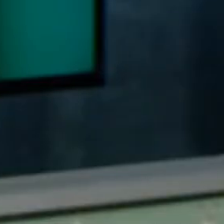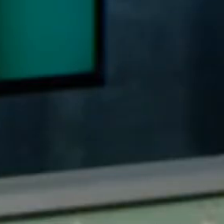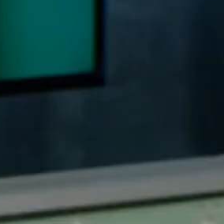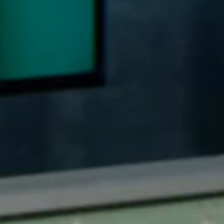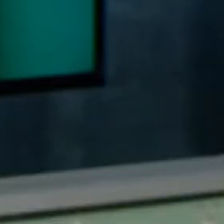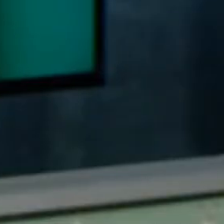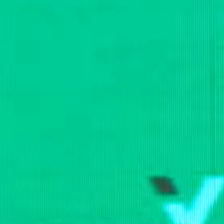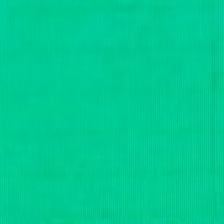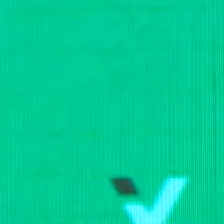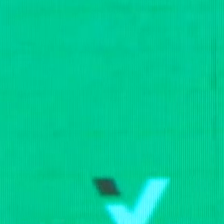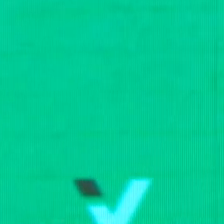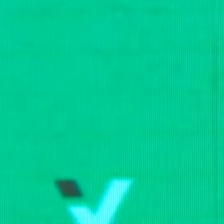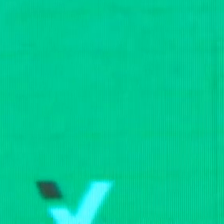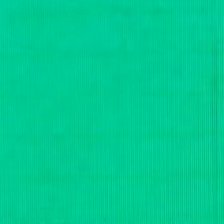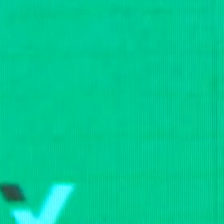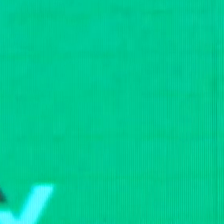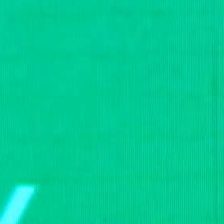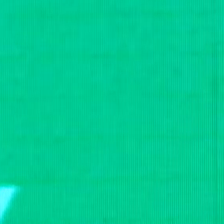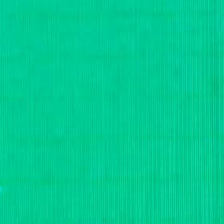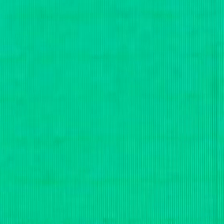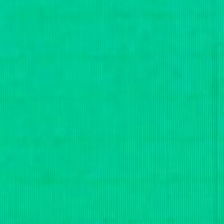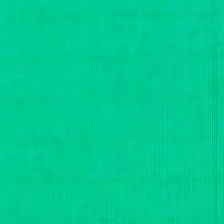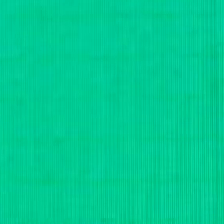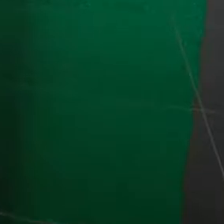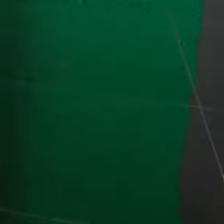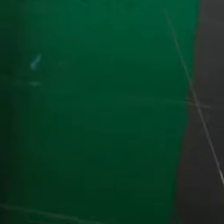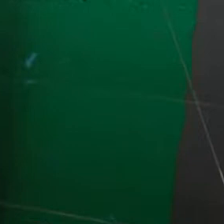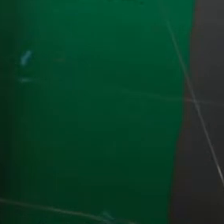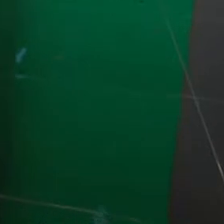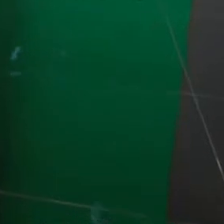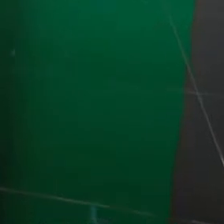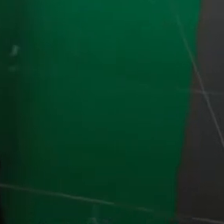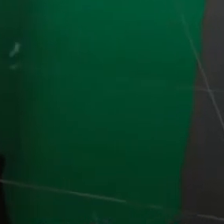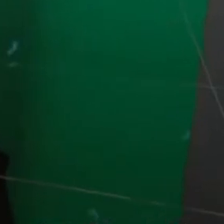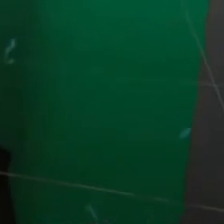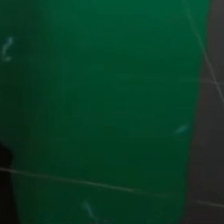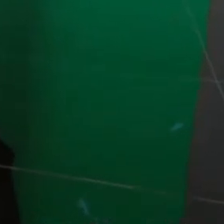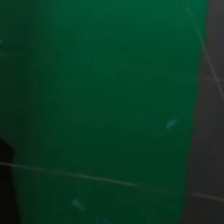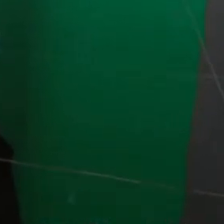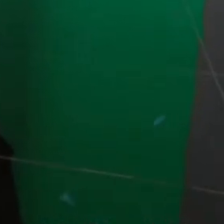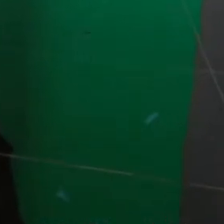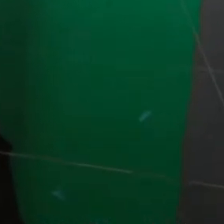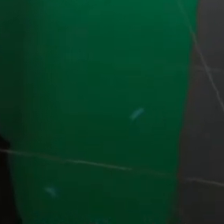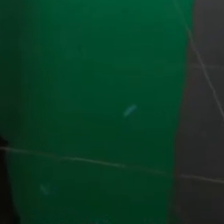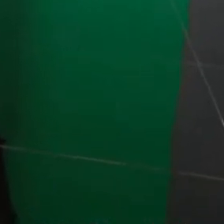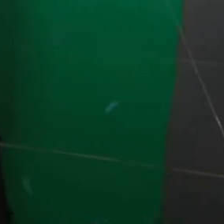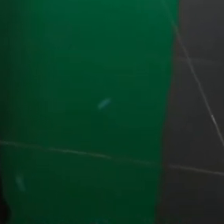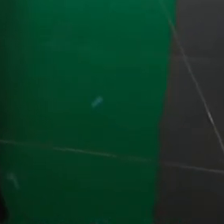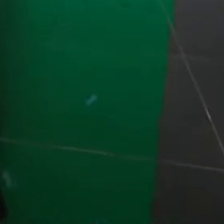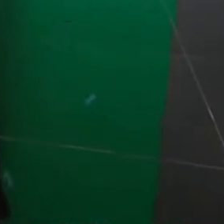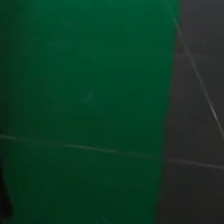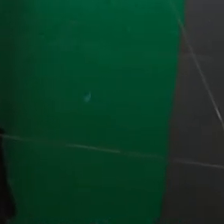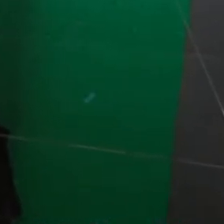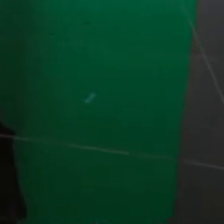de derecho y trabajo del trabajo de la seguridad social de la universidad de la república con una vastísima trayectoria en todo lo que tiene que ver con un aporte